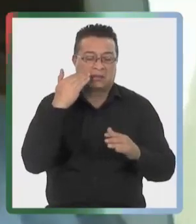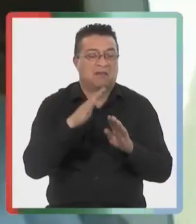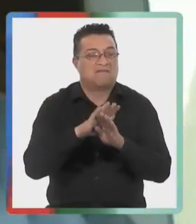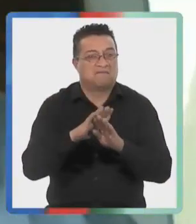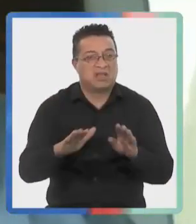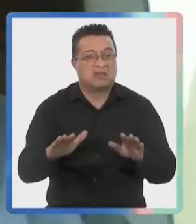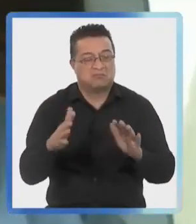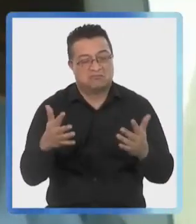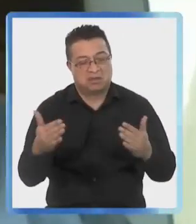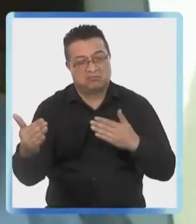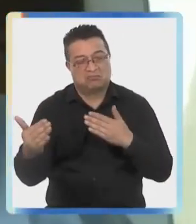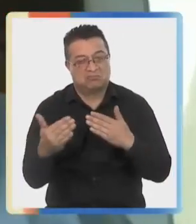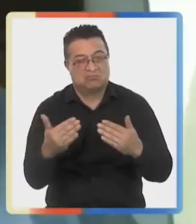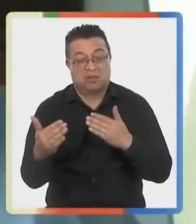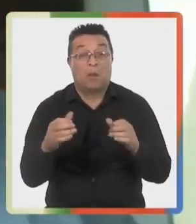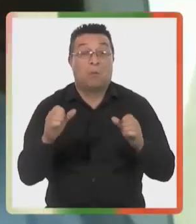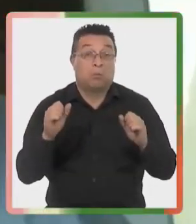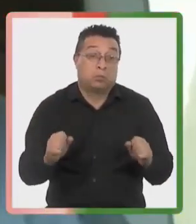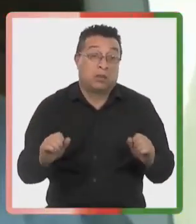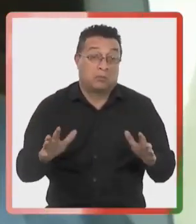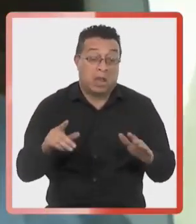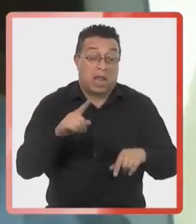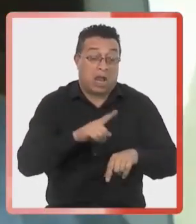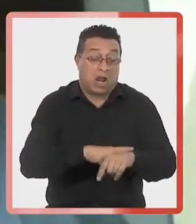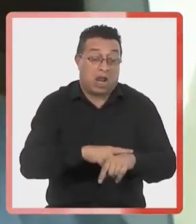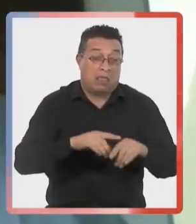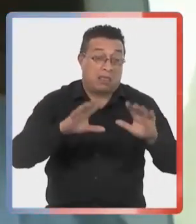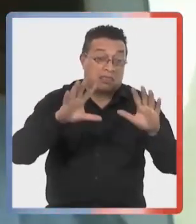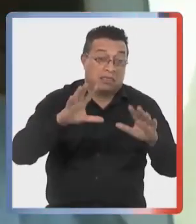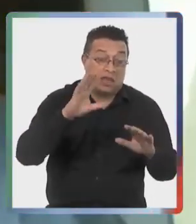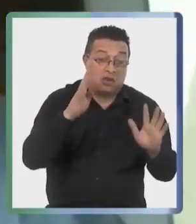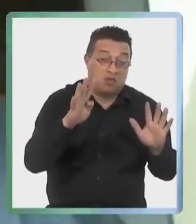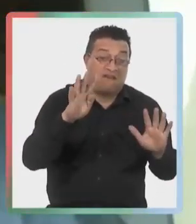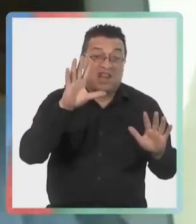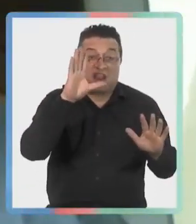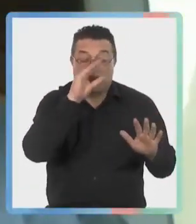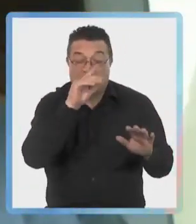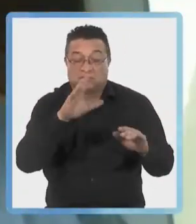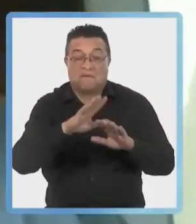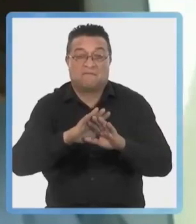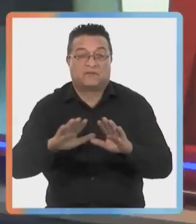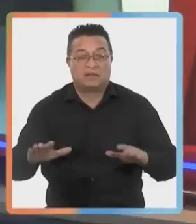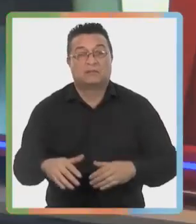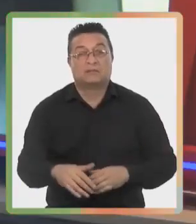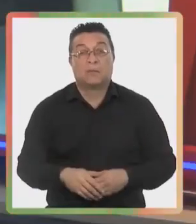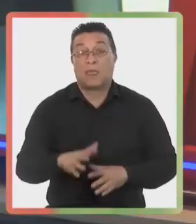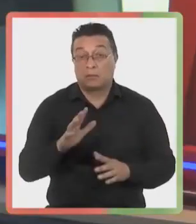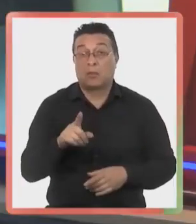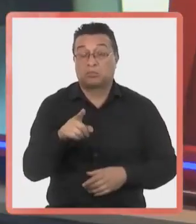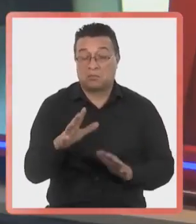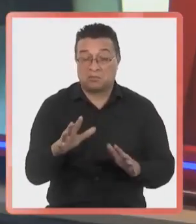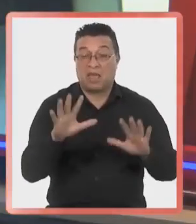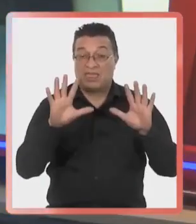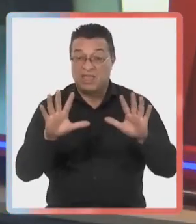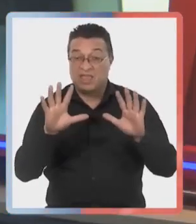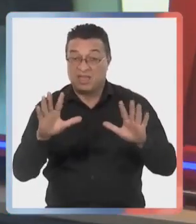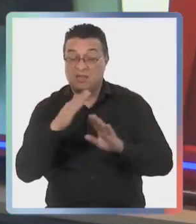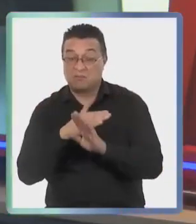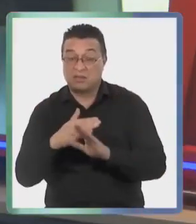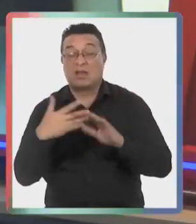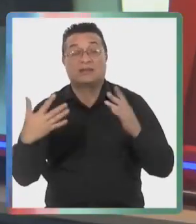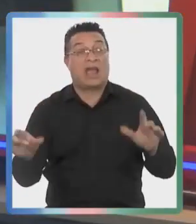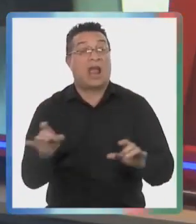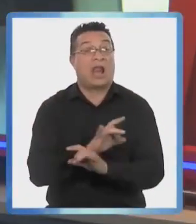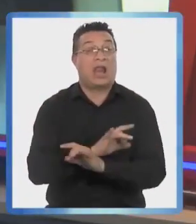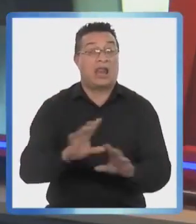final, digamos, por así decir, y probablemente a esa hora de la noche estén determinados los ganadores. Ya, o sea, usted dice alrededor de las 10, 10 y media de la